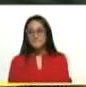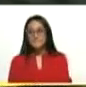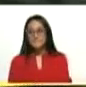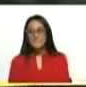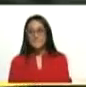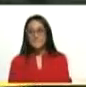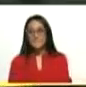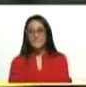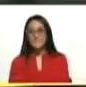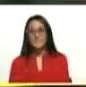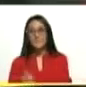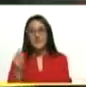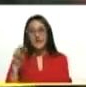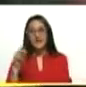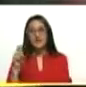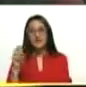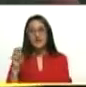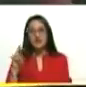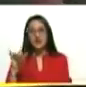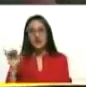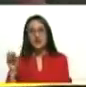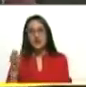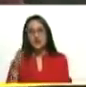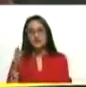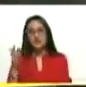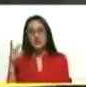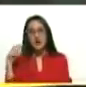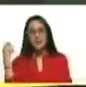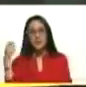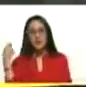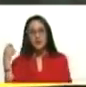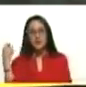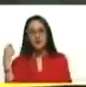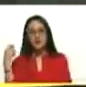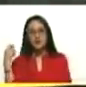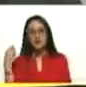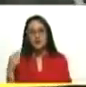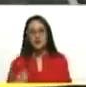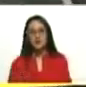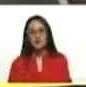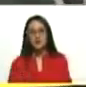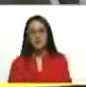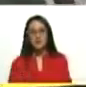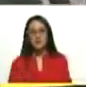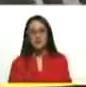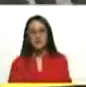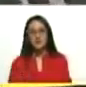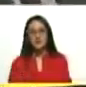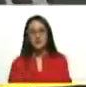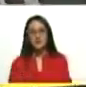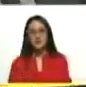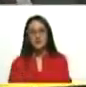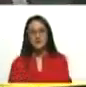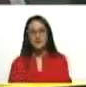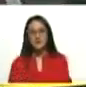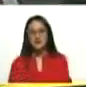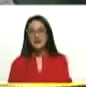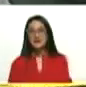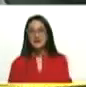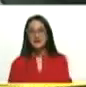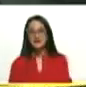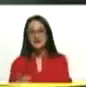Antonio Morales estaba en el liceo todavía, en Apure. ni se ocurría todavía que iba a ser soldado.